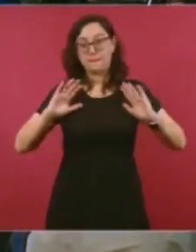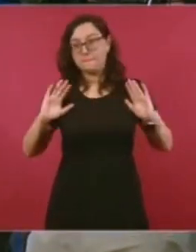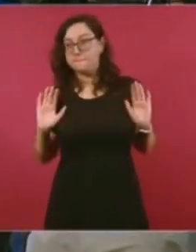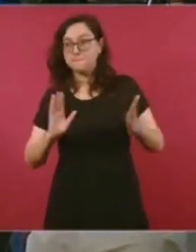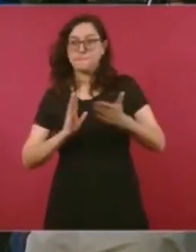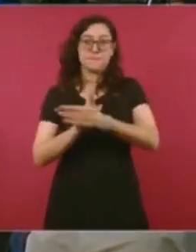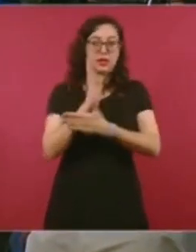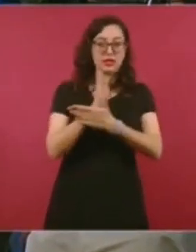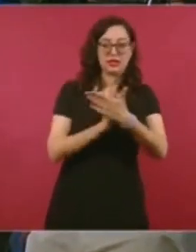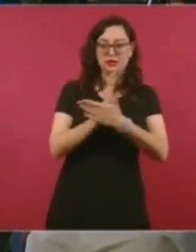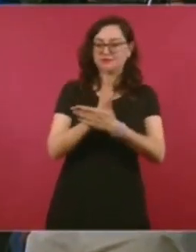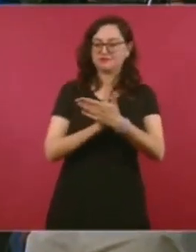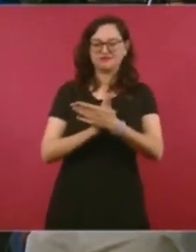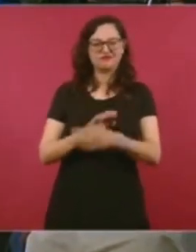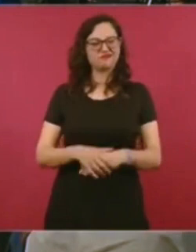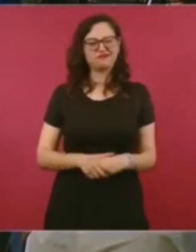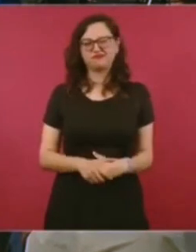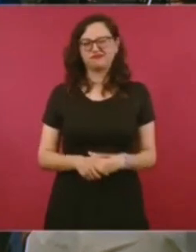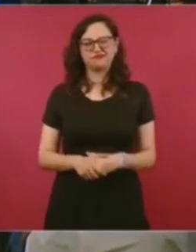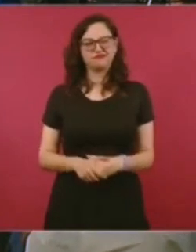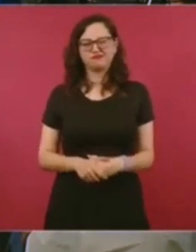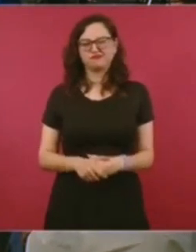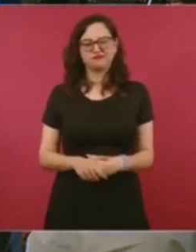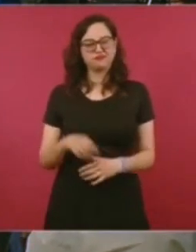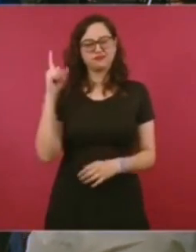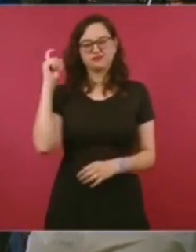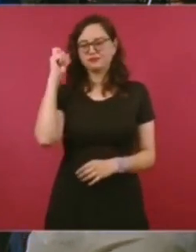moderación en lo